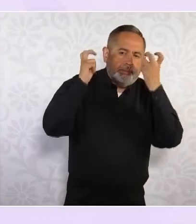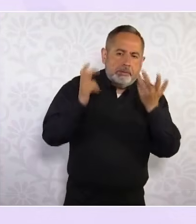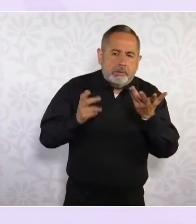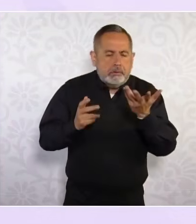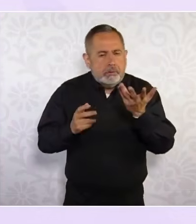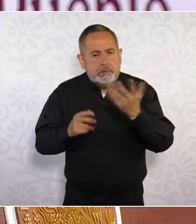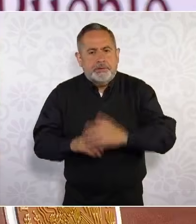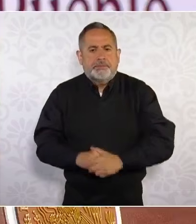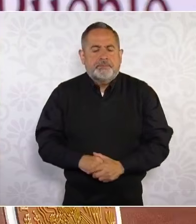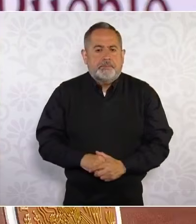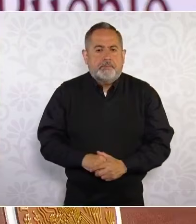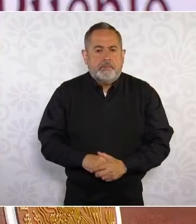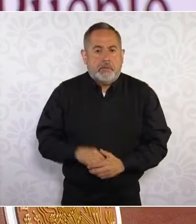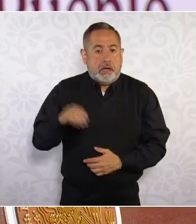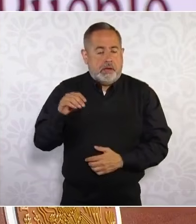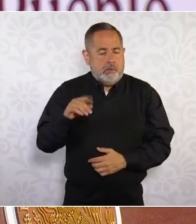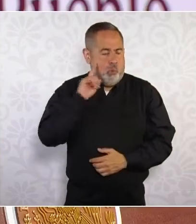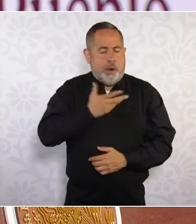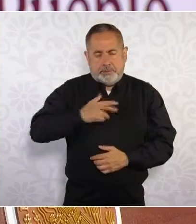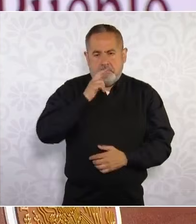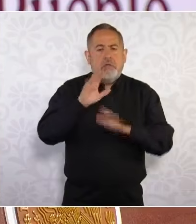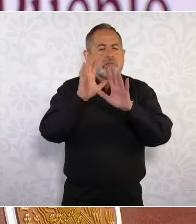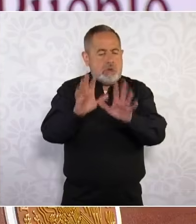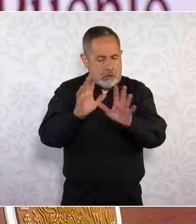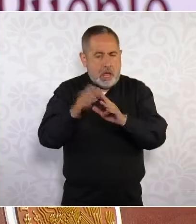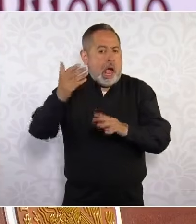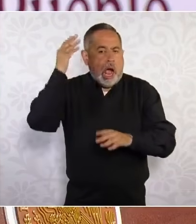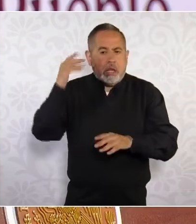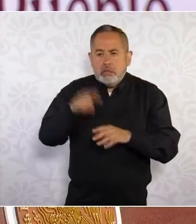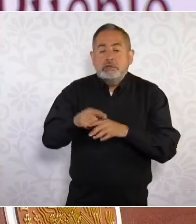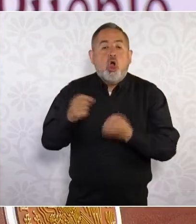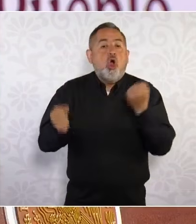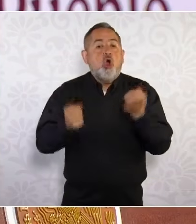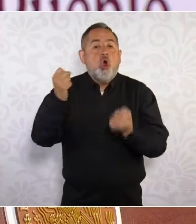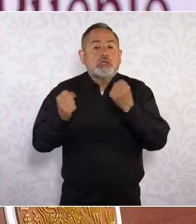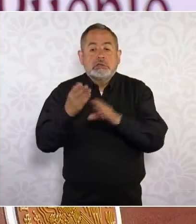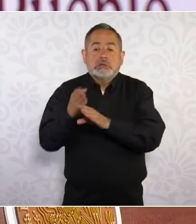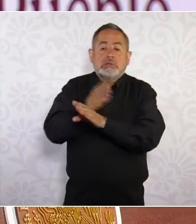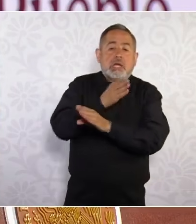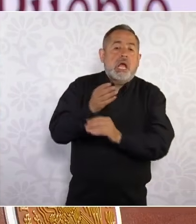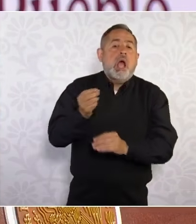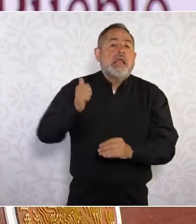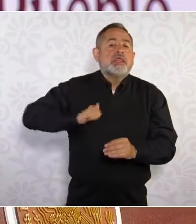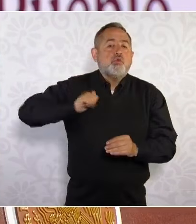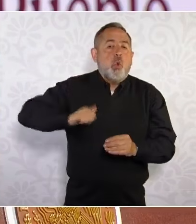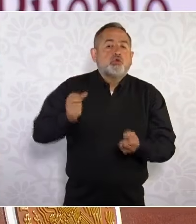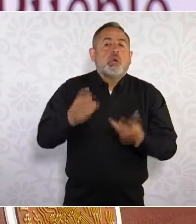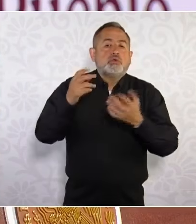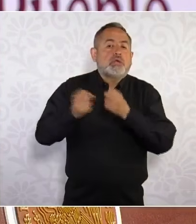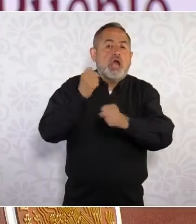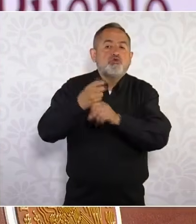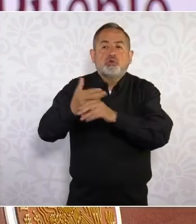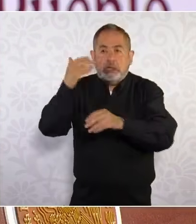decreto cumplió, digamos, su función, porque eran vehículos de cierta edad que tenían que regularizarse. Entonces